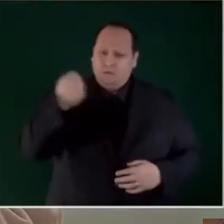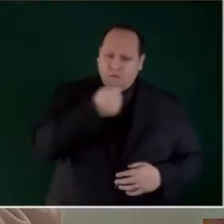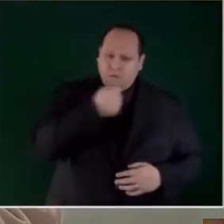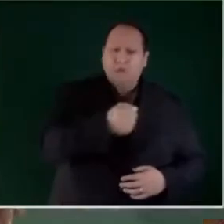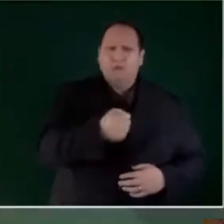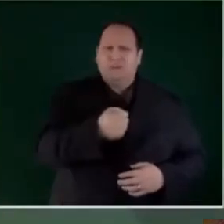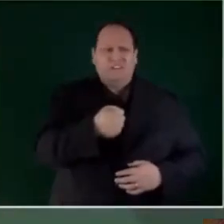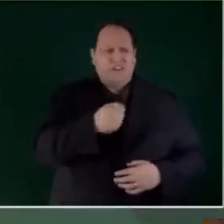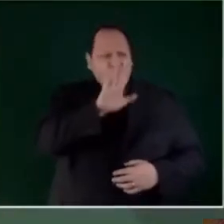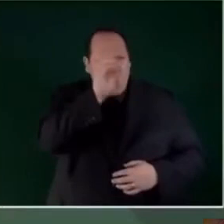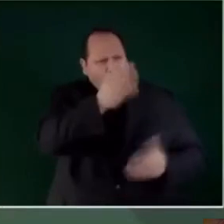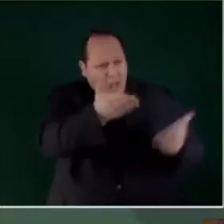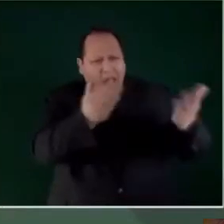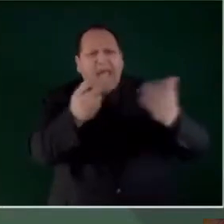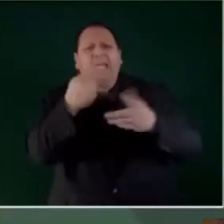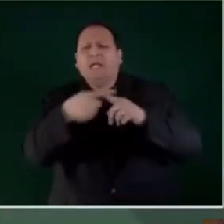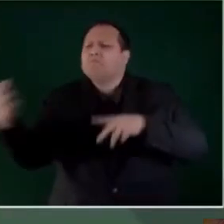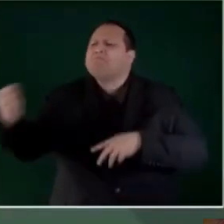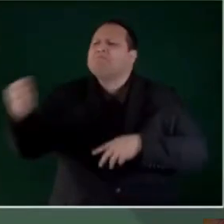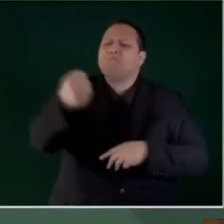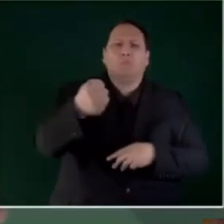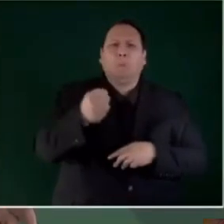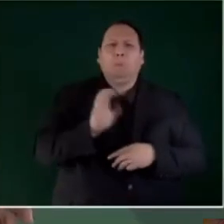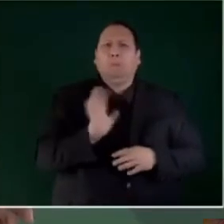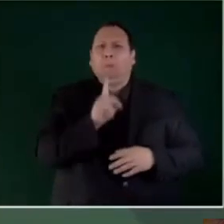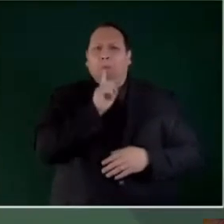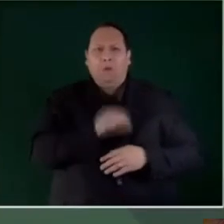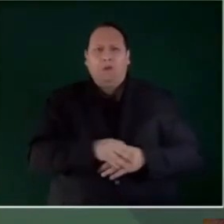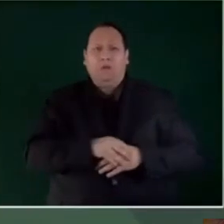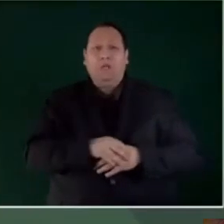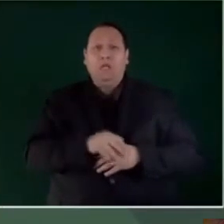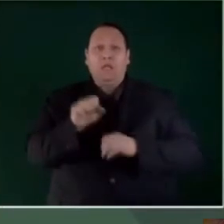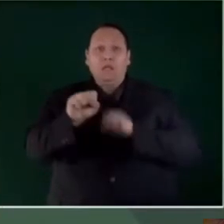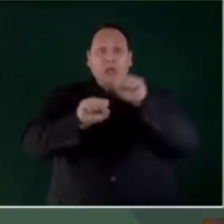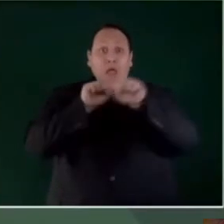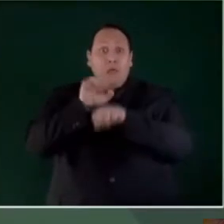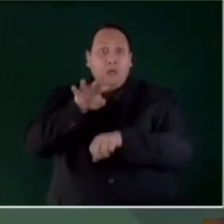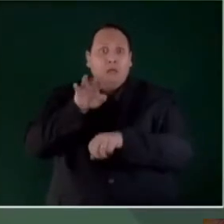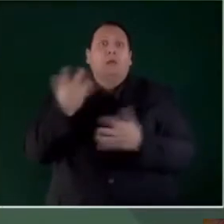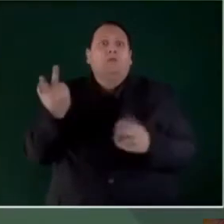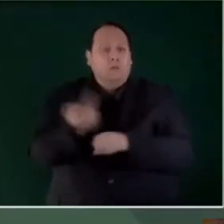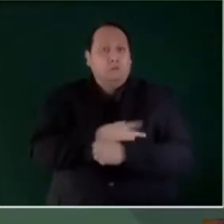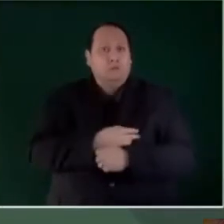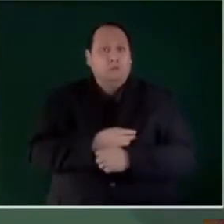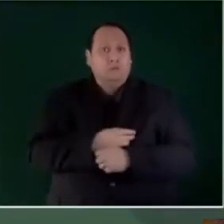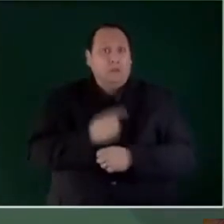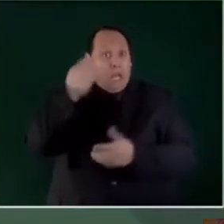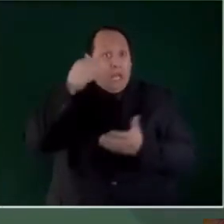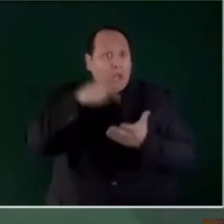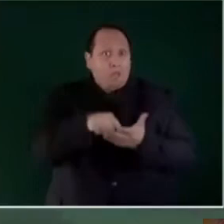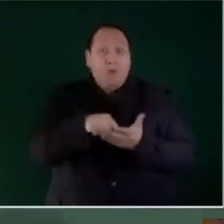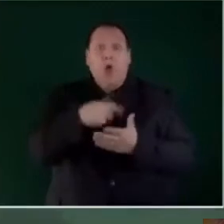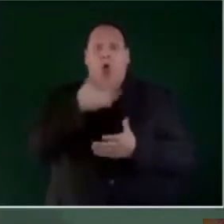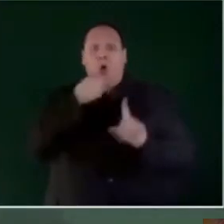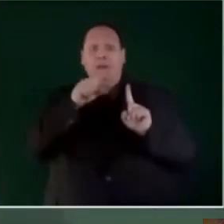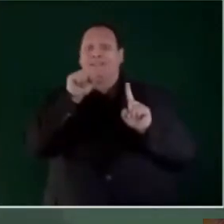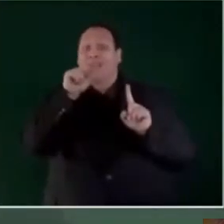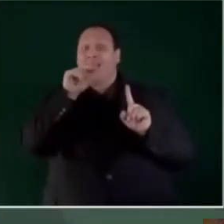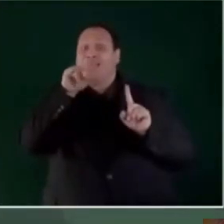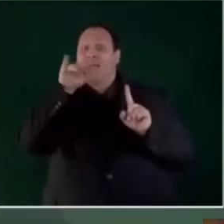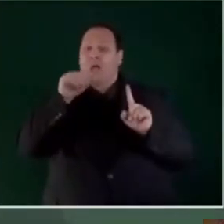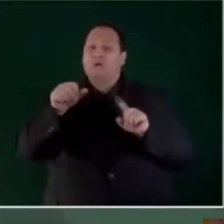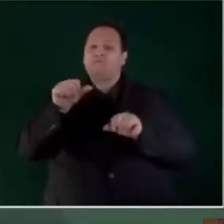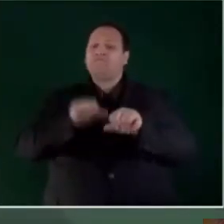¿Cuál democracia? En el siglo XIX, imagínense, Santana 11